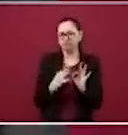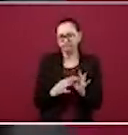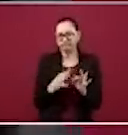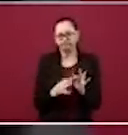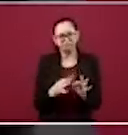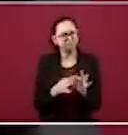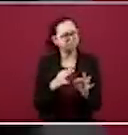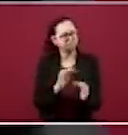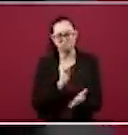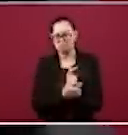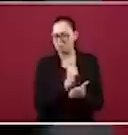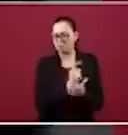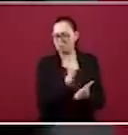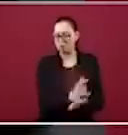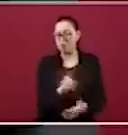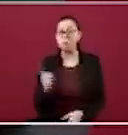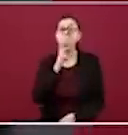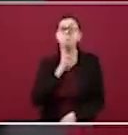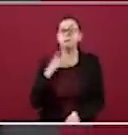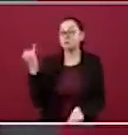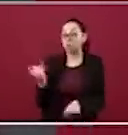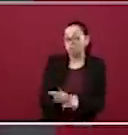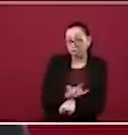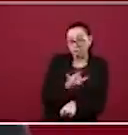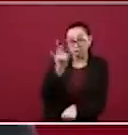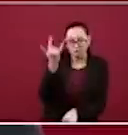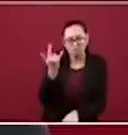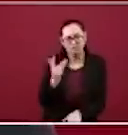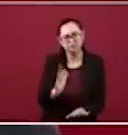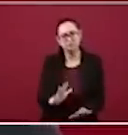a incumplir con un compromiso de deuda.